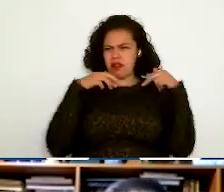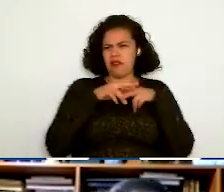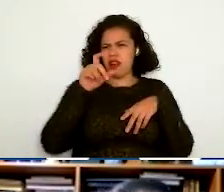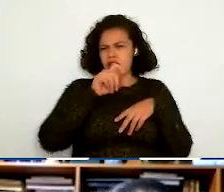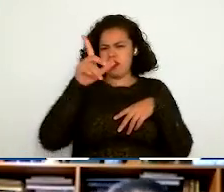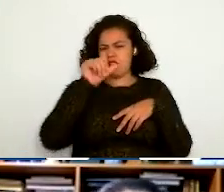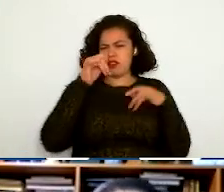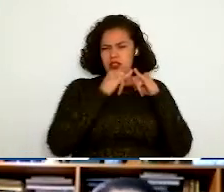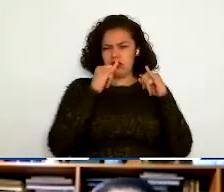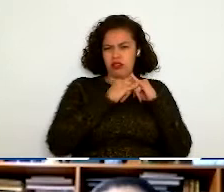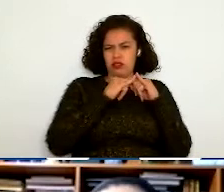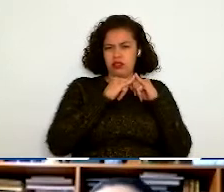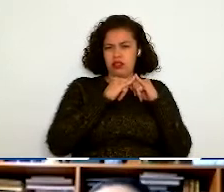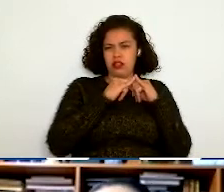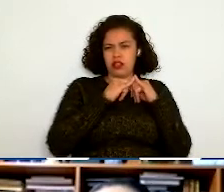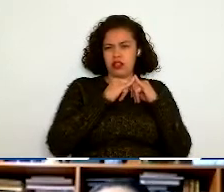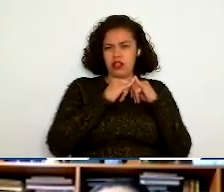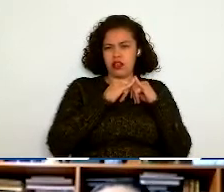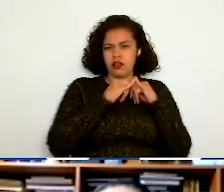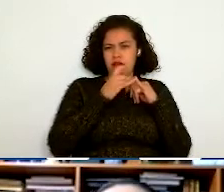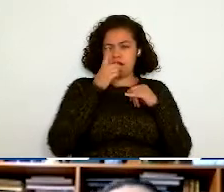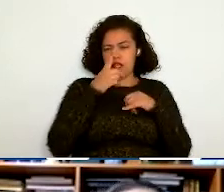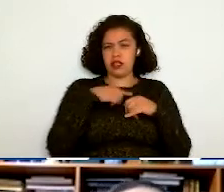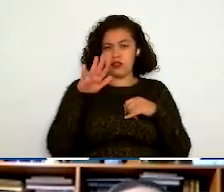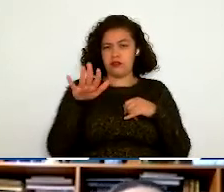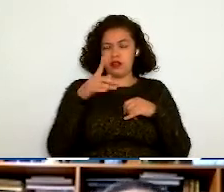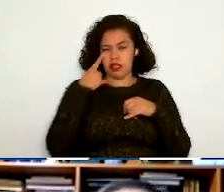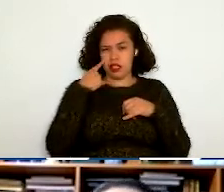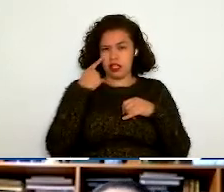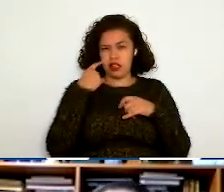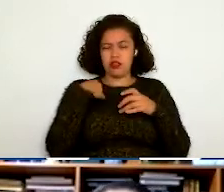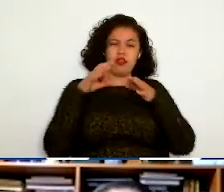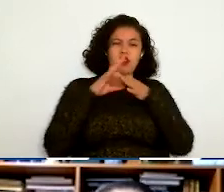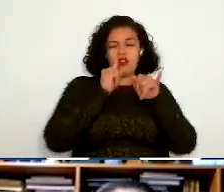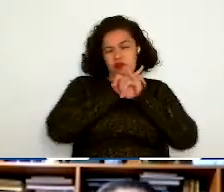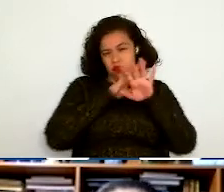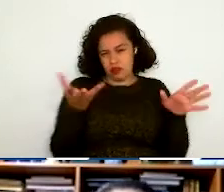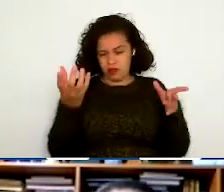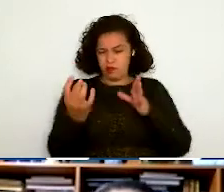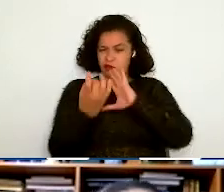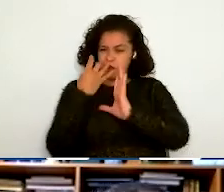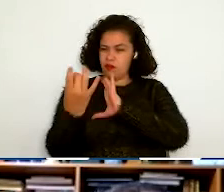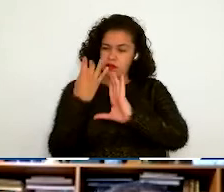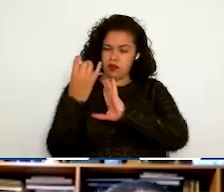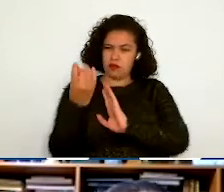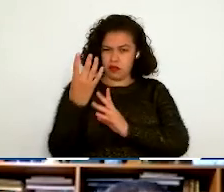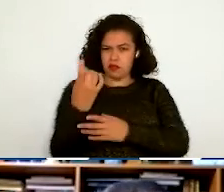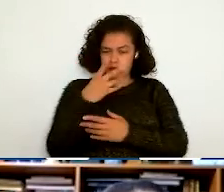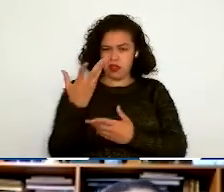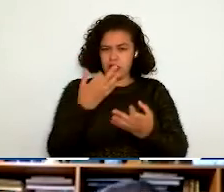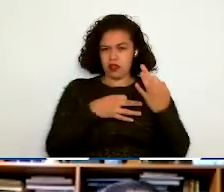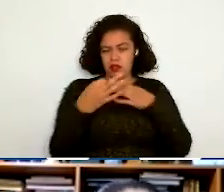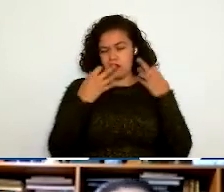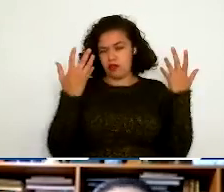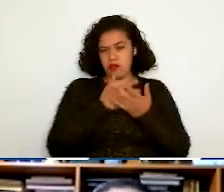en otras instituciones me comentaban en algún momento, es que constantemente nos piden informes, ¿no? En donde, pues todo es cuantitativo, ¿no?